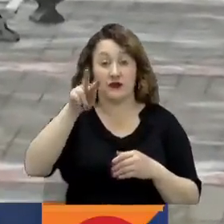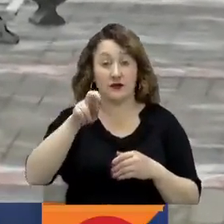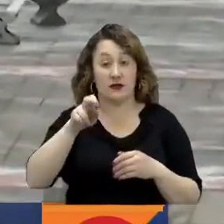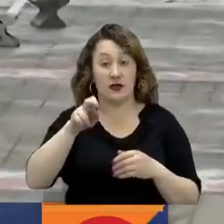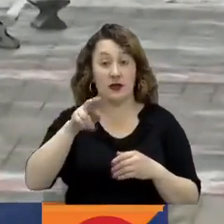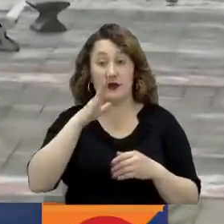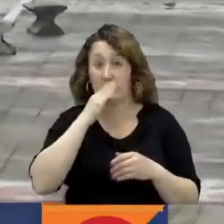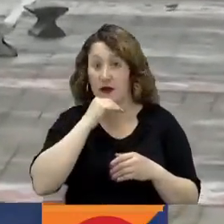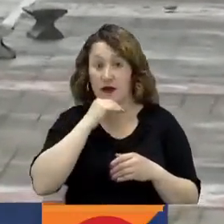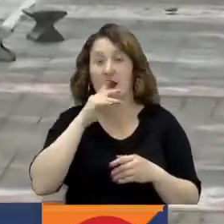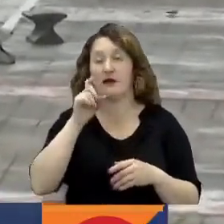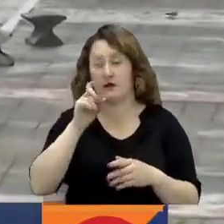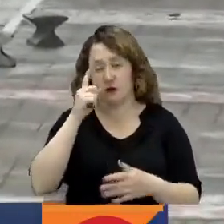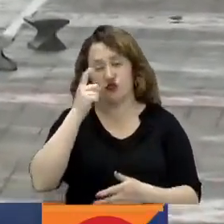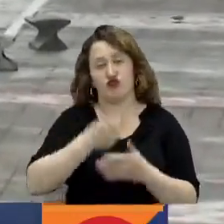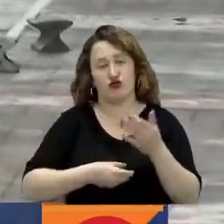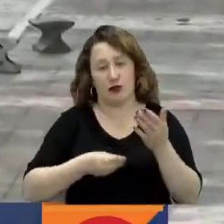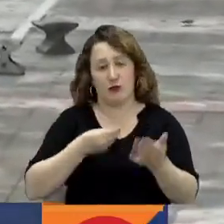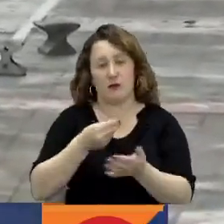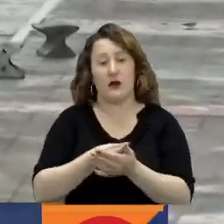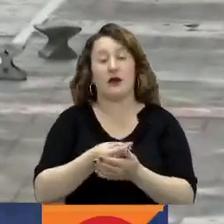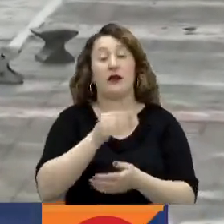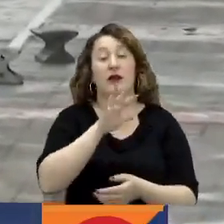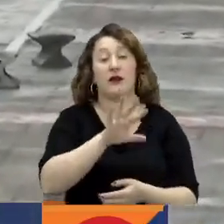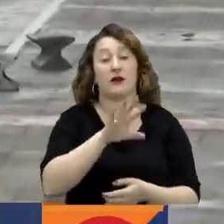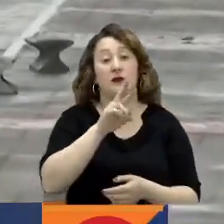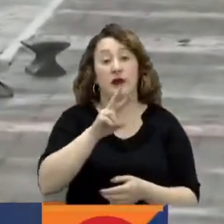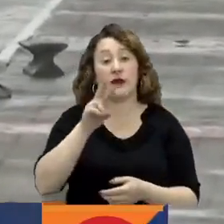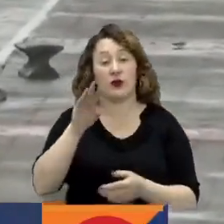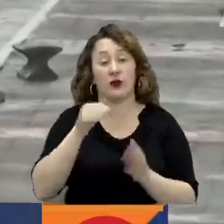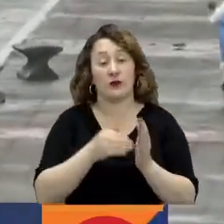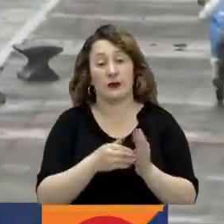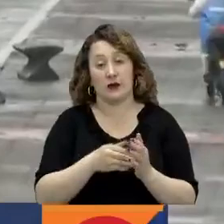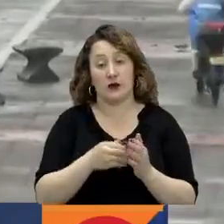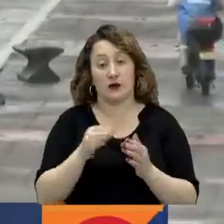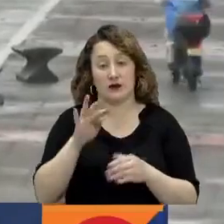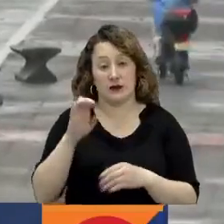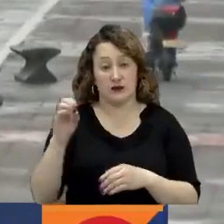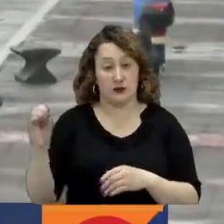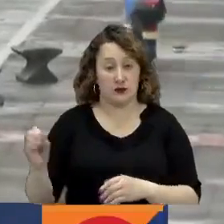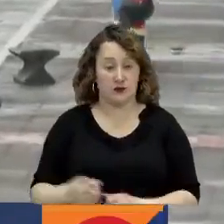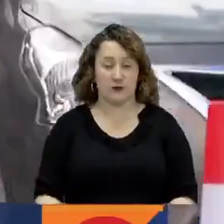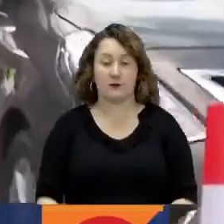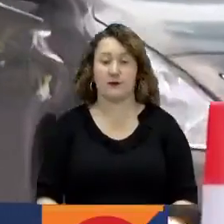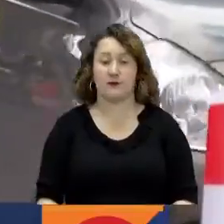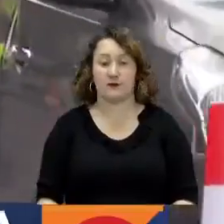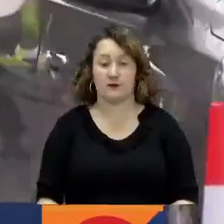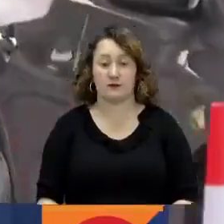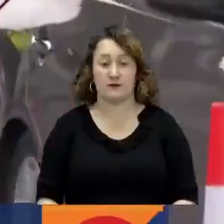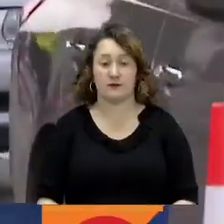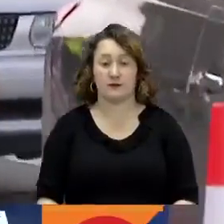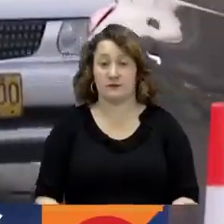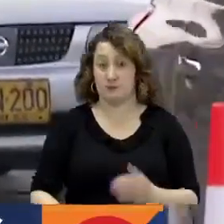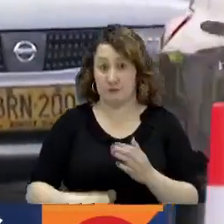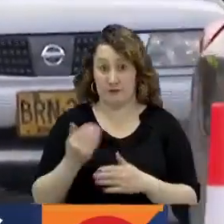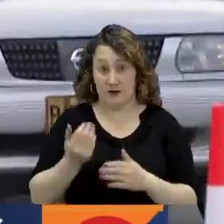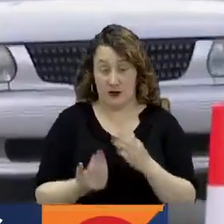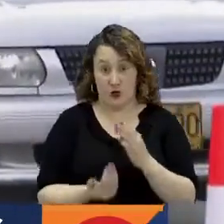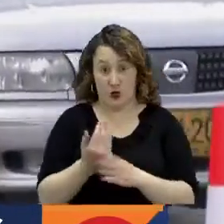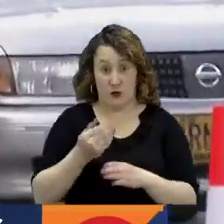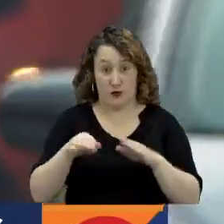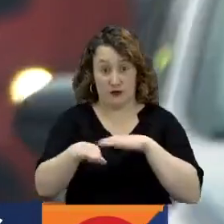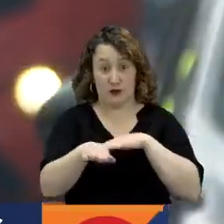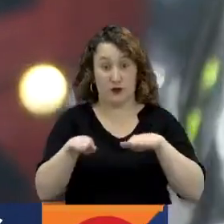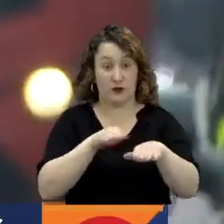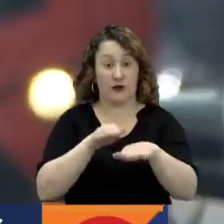medida tendrán que pagar una multa por un valor de 522.900 pesos. Comenzó a funcionar la nueva restricción del